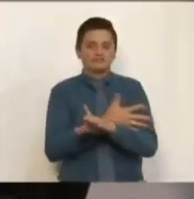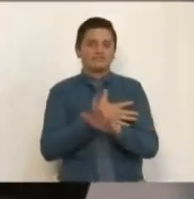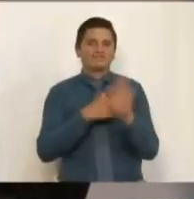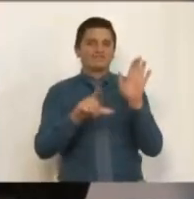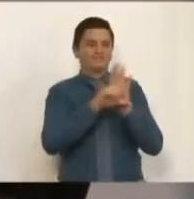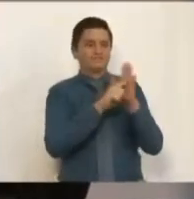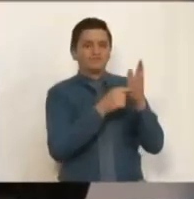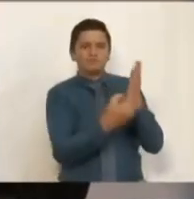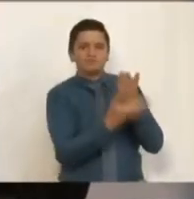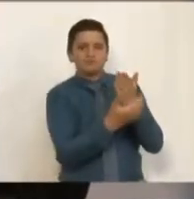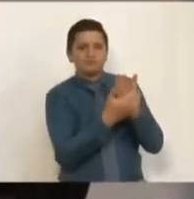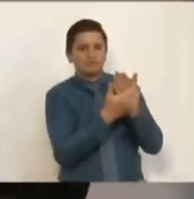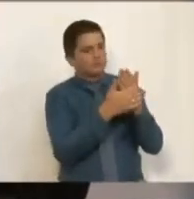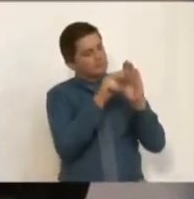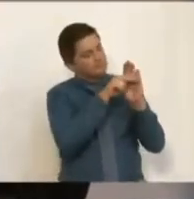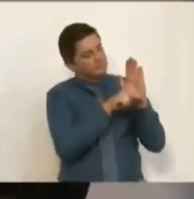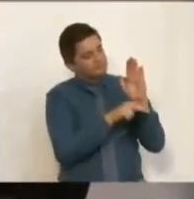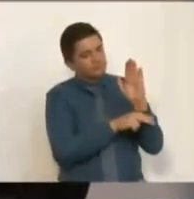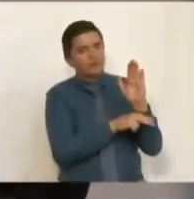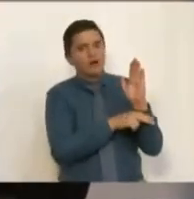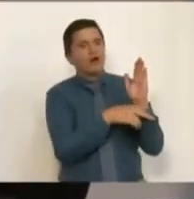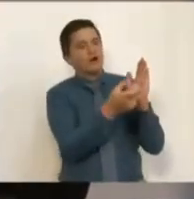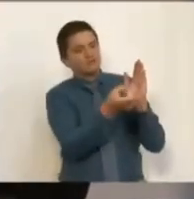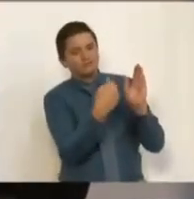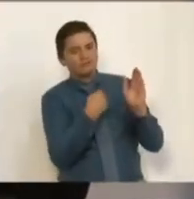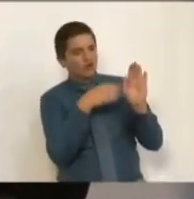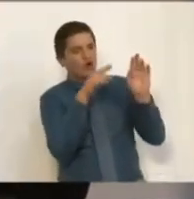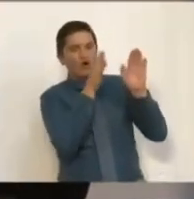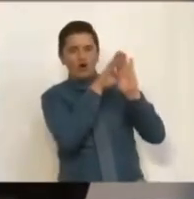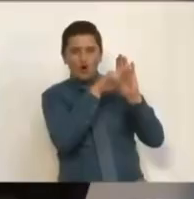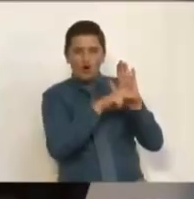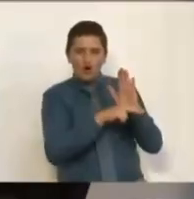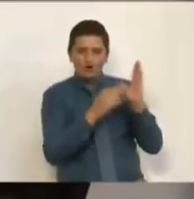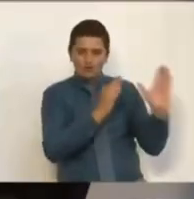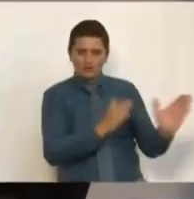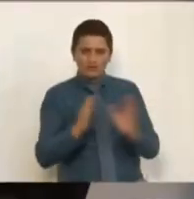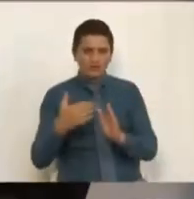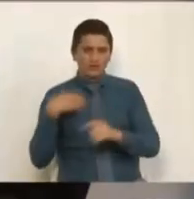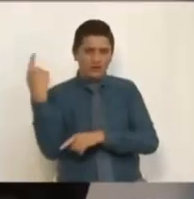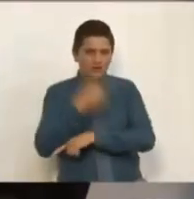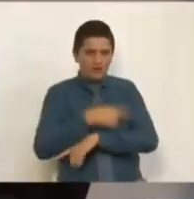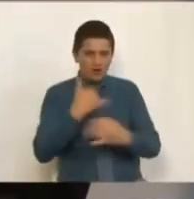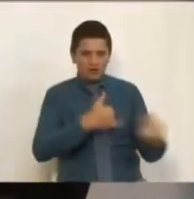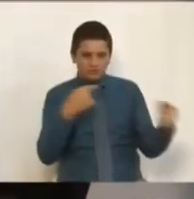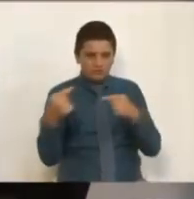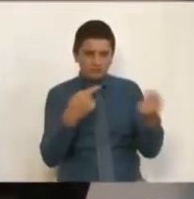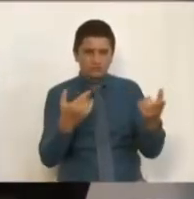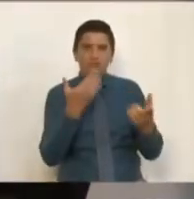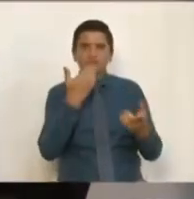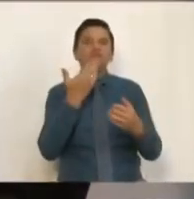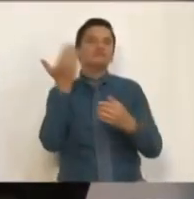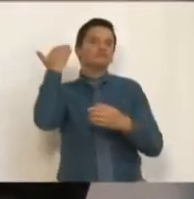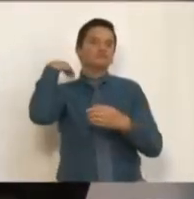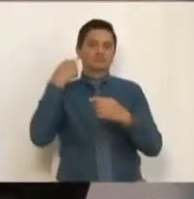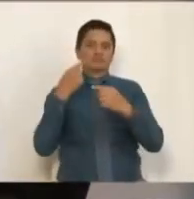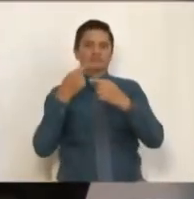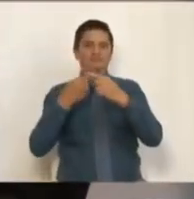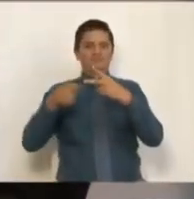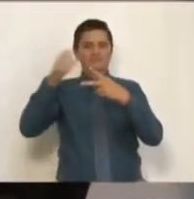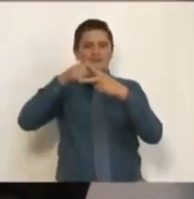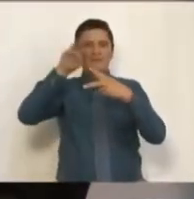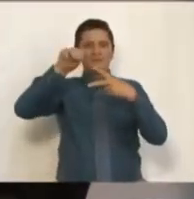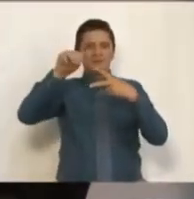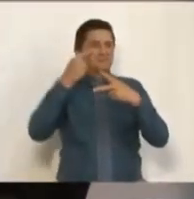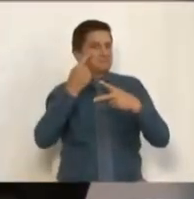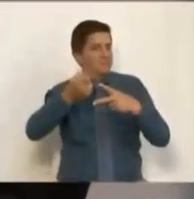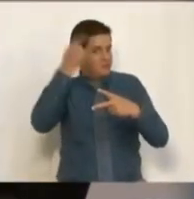nos permite a nosotros definir el orden del día en tres ocasiones a lo largo de la legislatura. O sea, ese debate del martes era la primera vez que